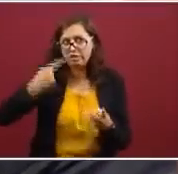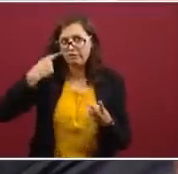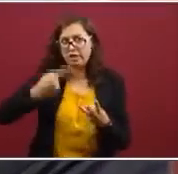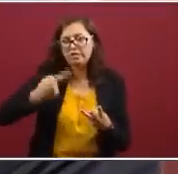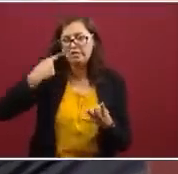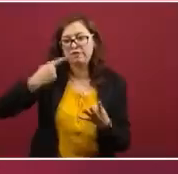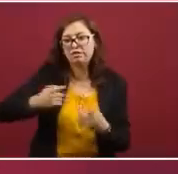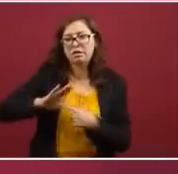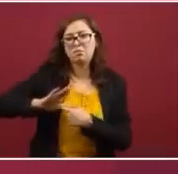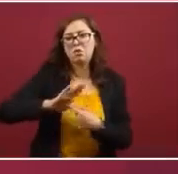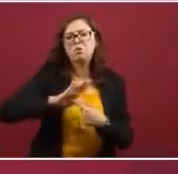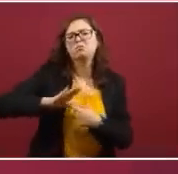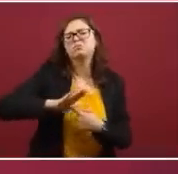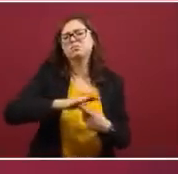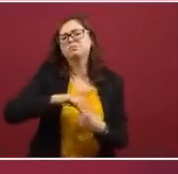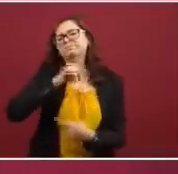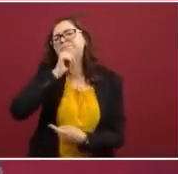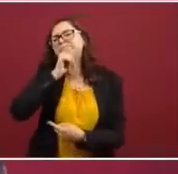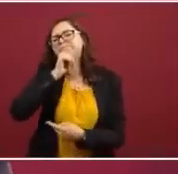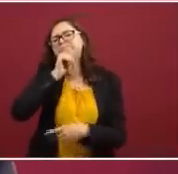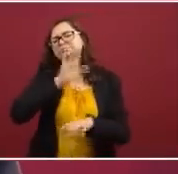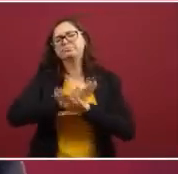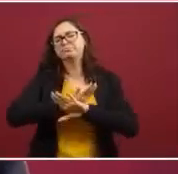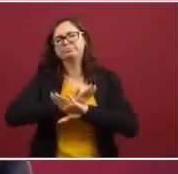estamos construyendo una auténtica democracia,